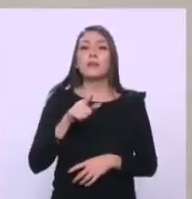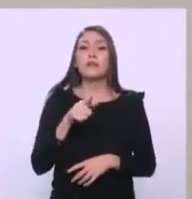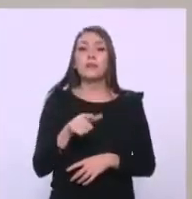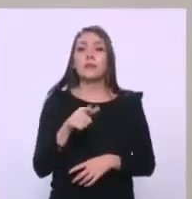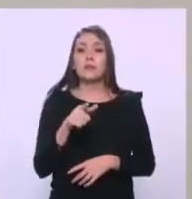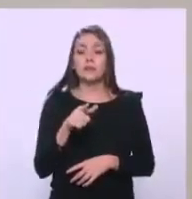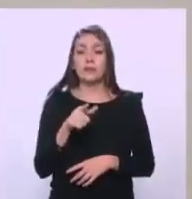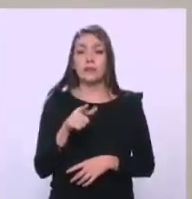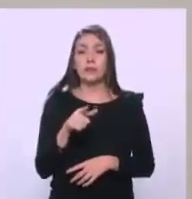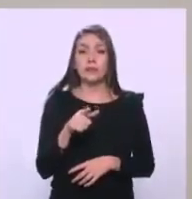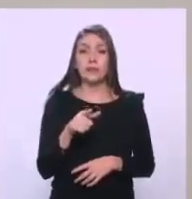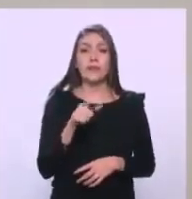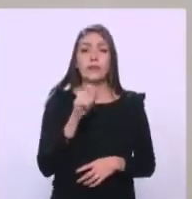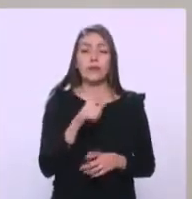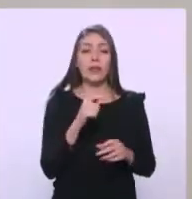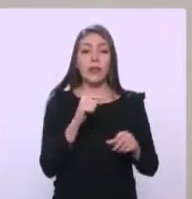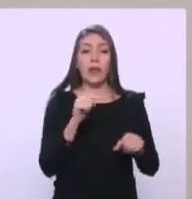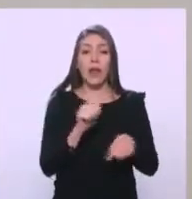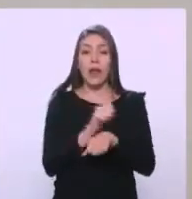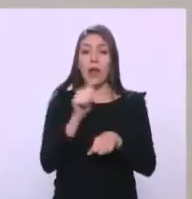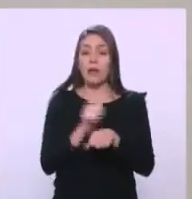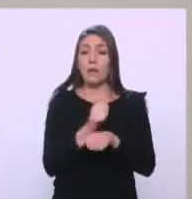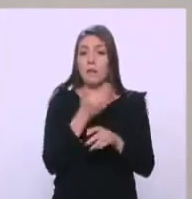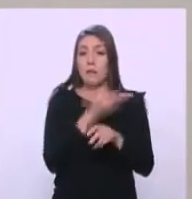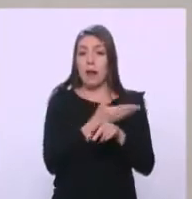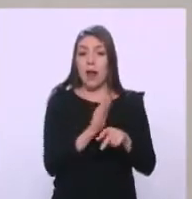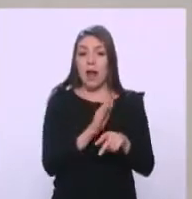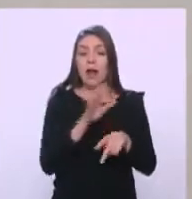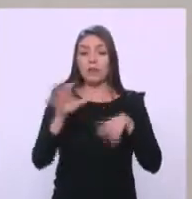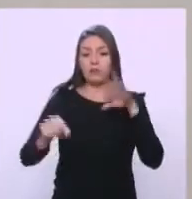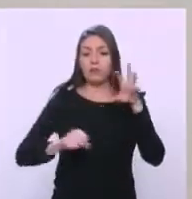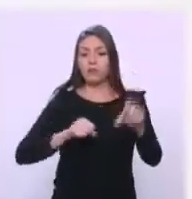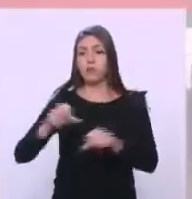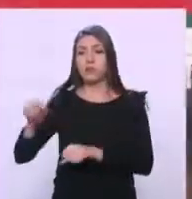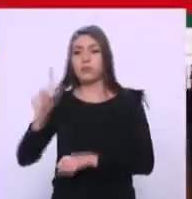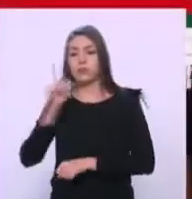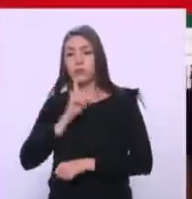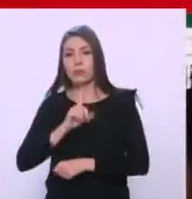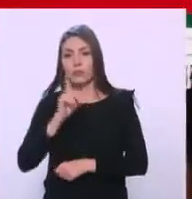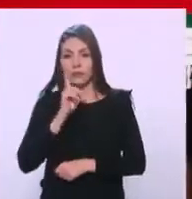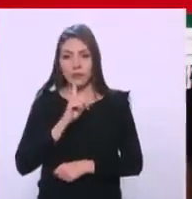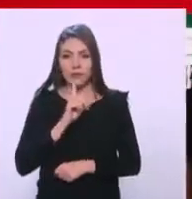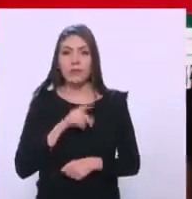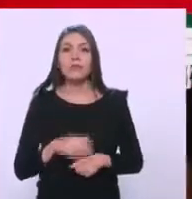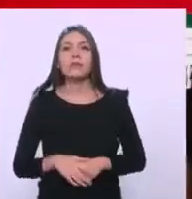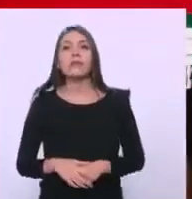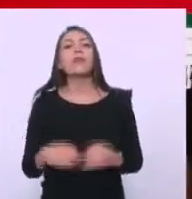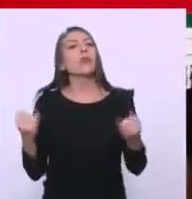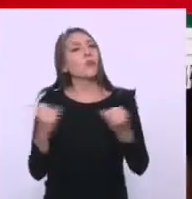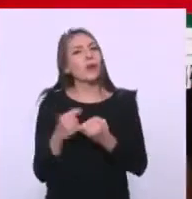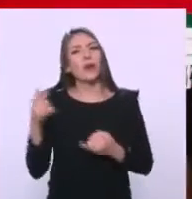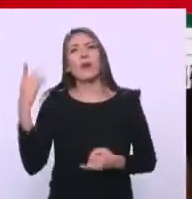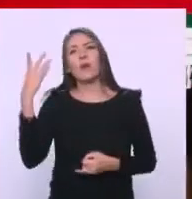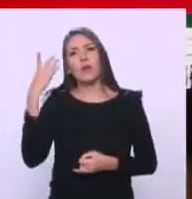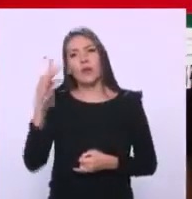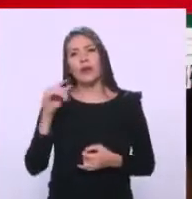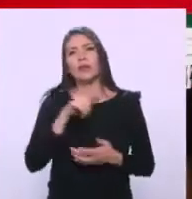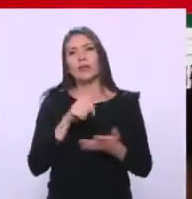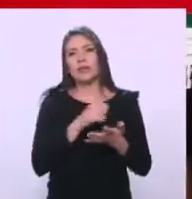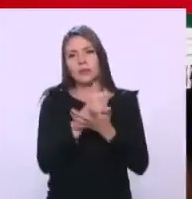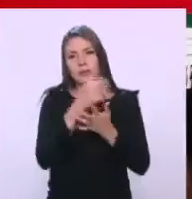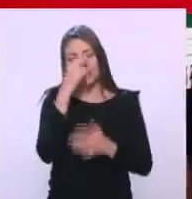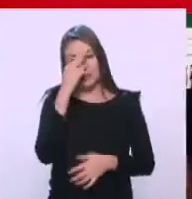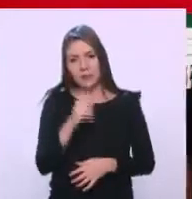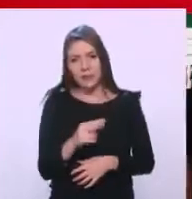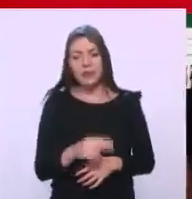narrativa era una camioneta blanca está secuestrando chicas, como lo vimos hace 2 semanas en Cuernavaca y en la Ciudad de México. Entonces